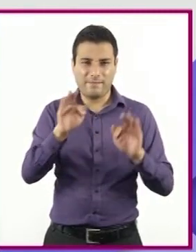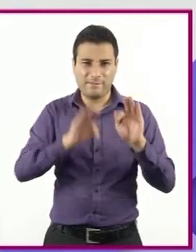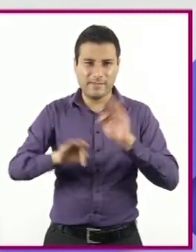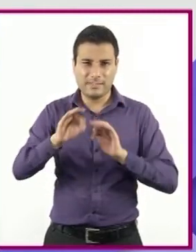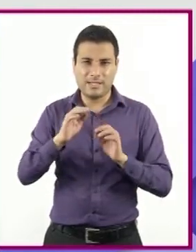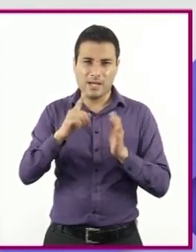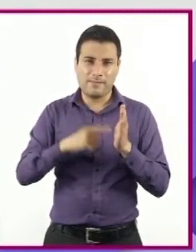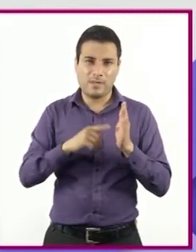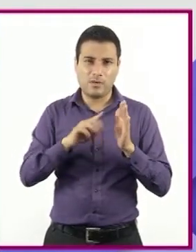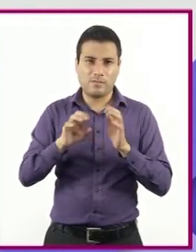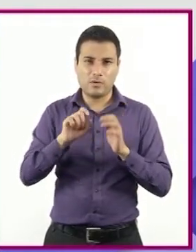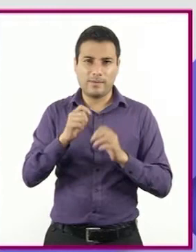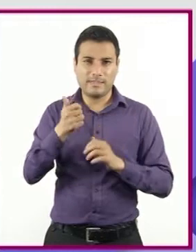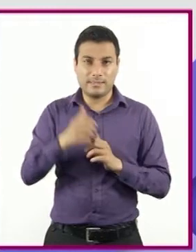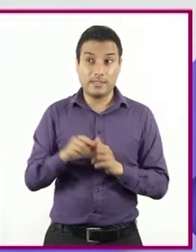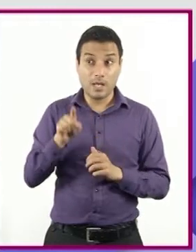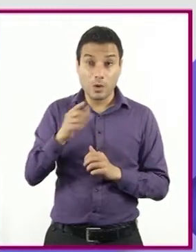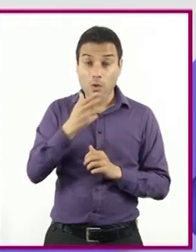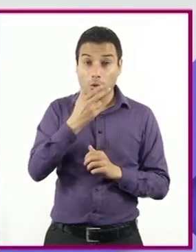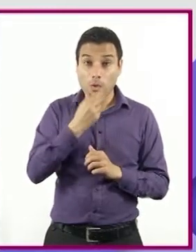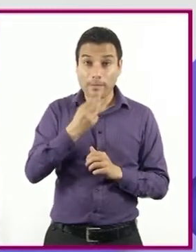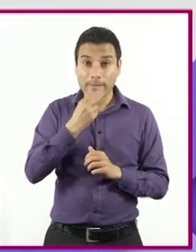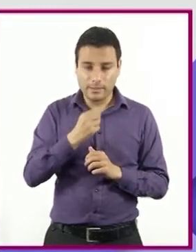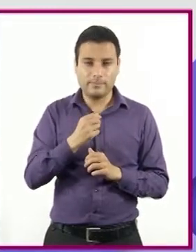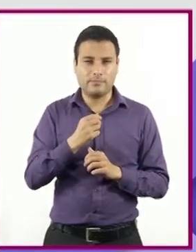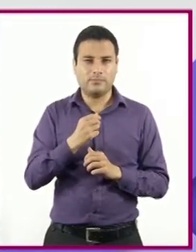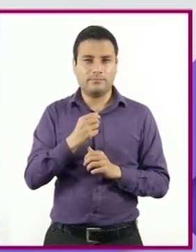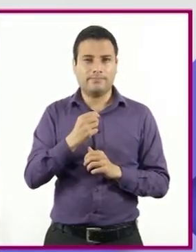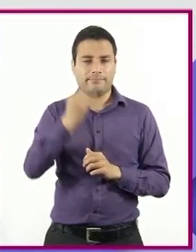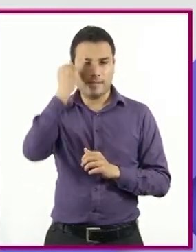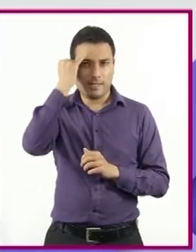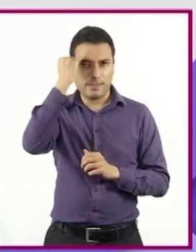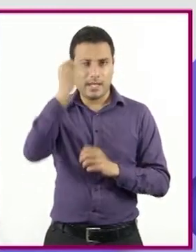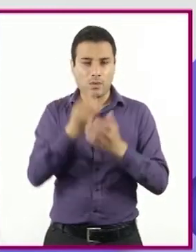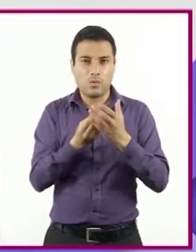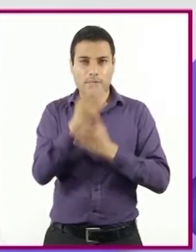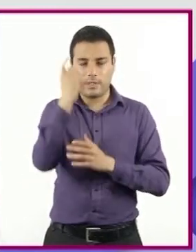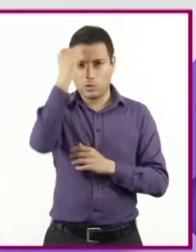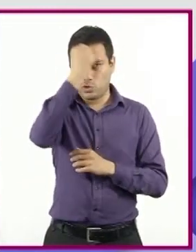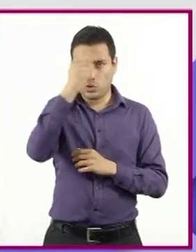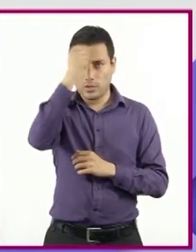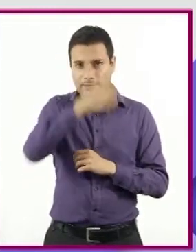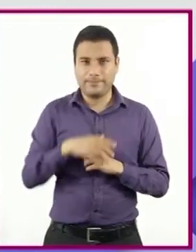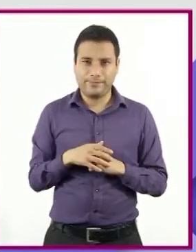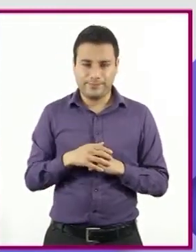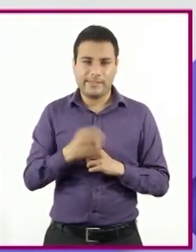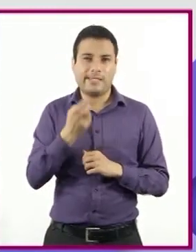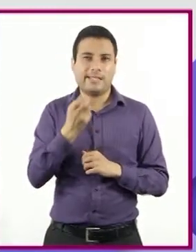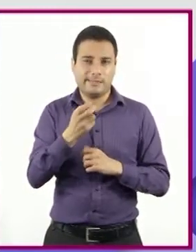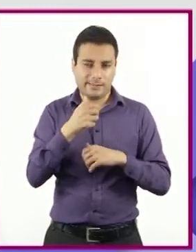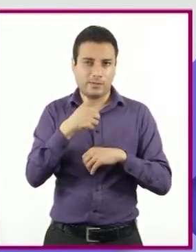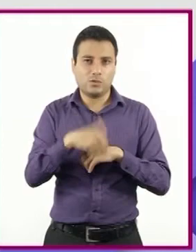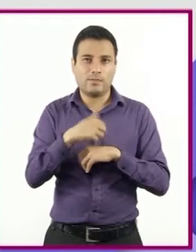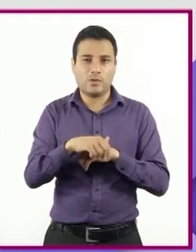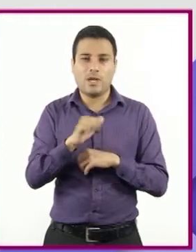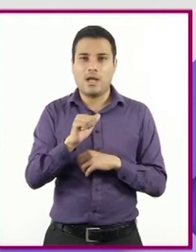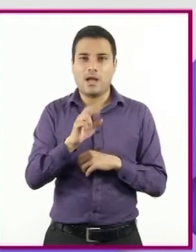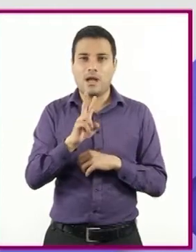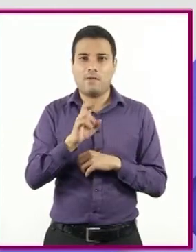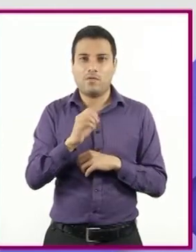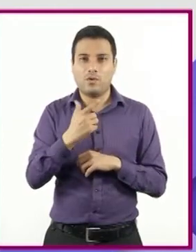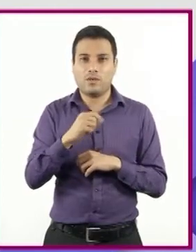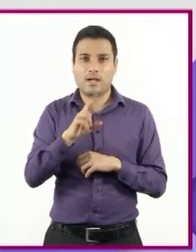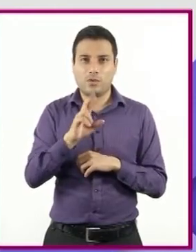desarrollo de las teorías de Avogadro, propuso dar su nombre a un concepto fundamental en el estudio de las magnitudes de las sustancias a